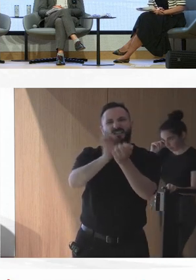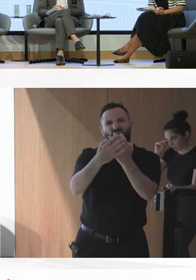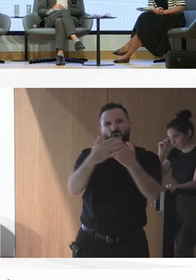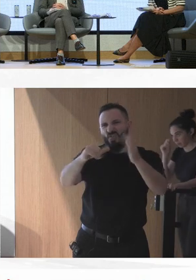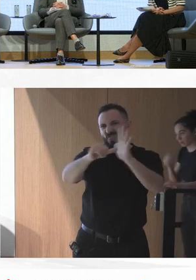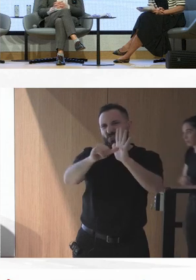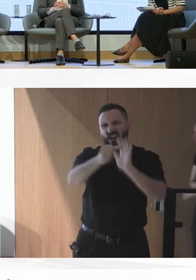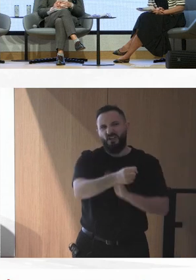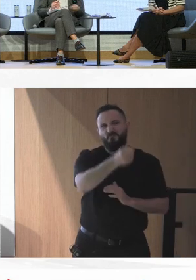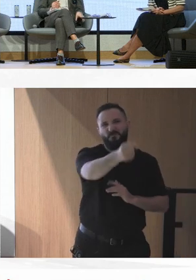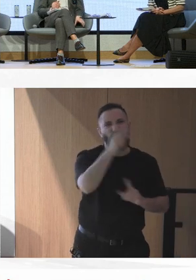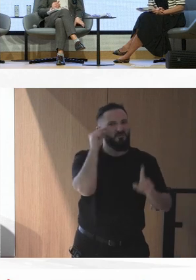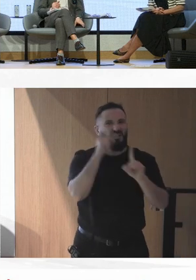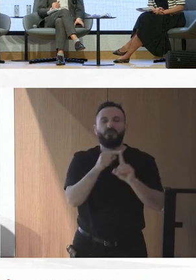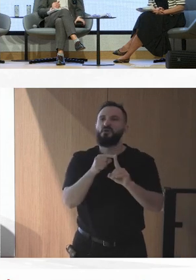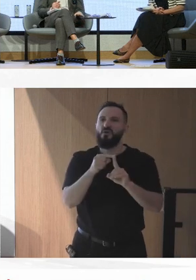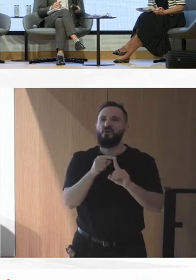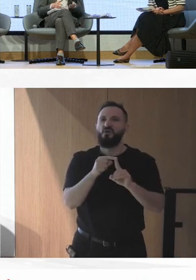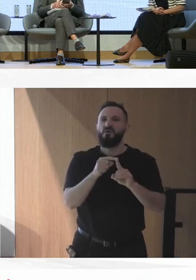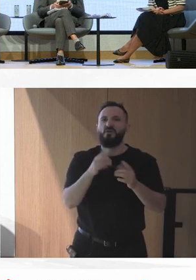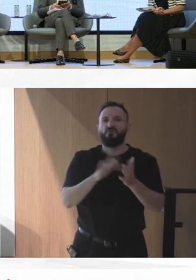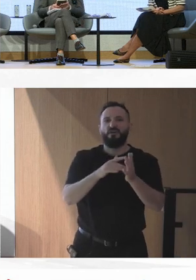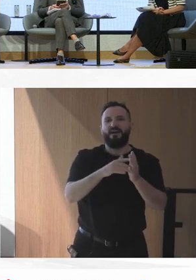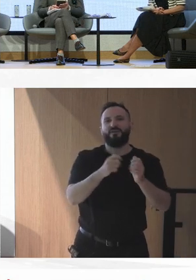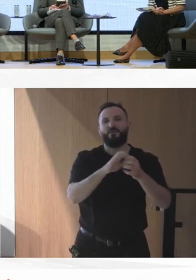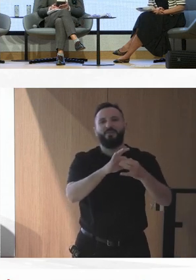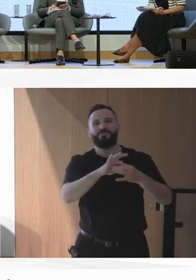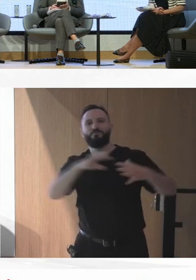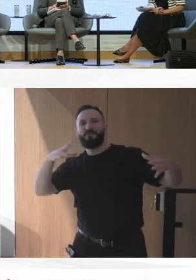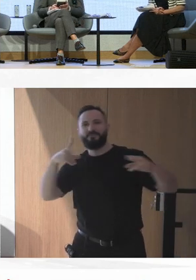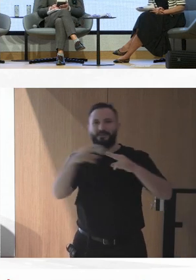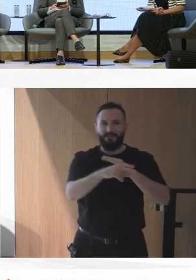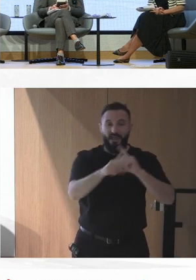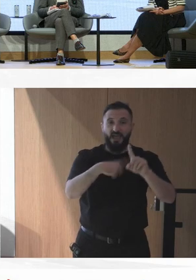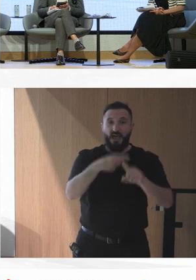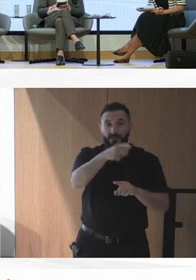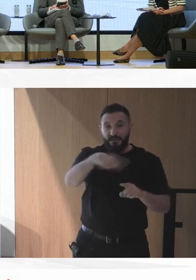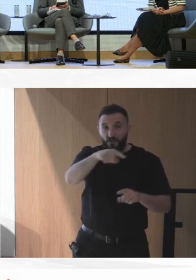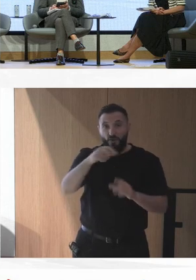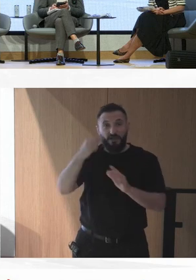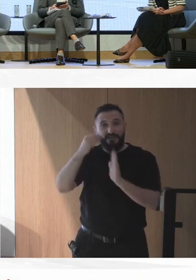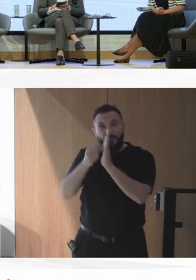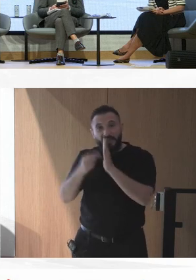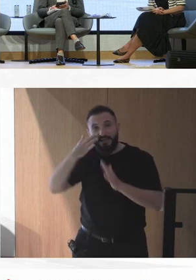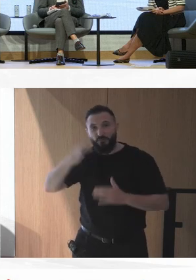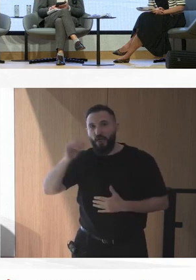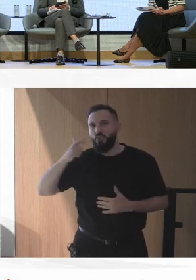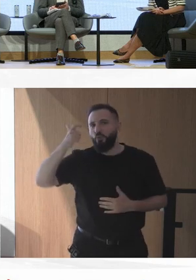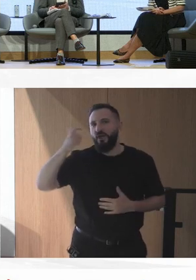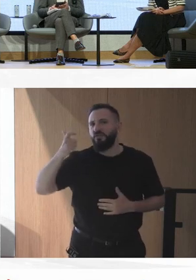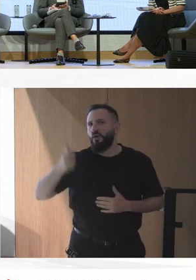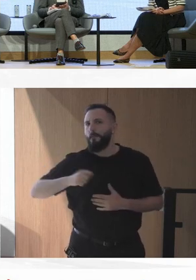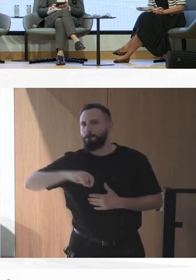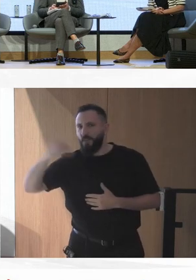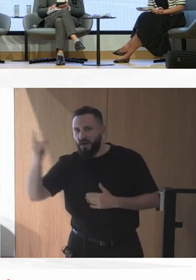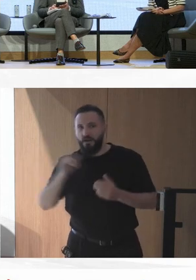¿no?, para evitar, ¿no?, el desarraigo, ¿no? Al final tienen además una mayor duración porque el límite máximo que se toma como referencia